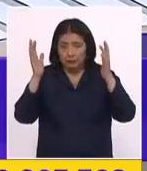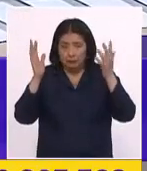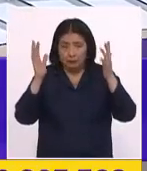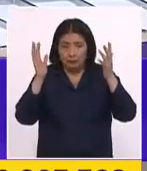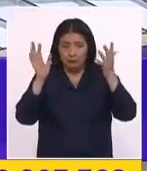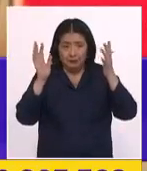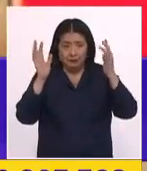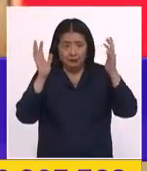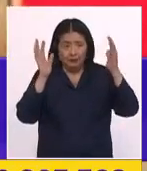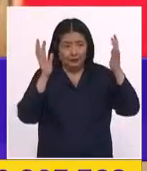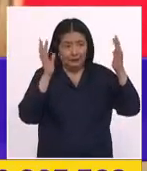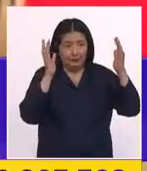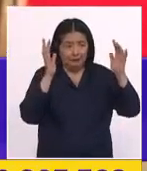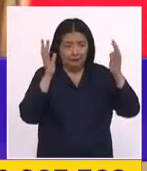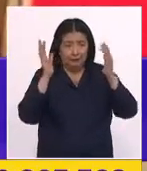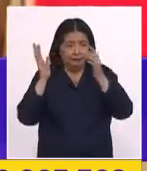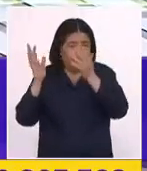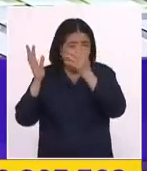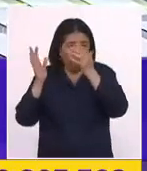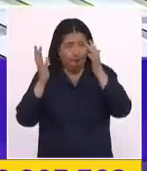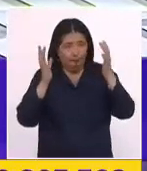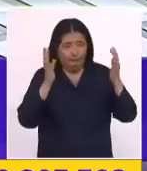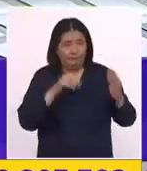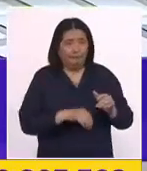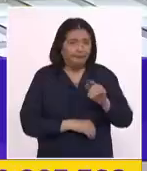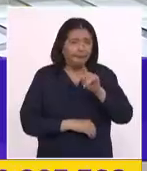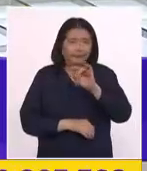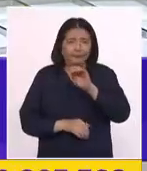para Kimberly, aplausos chicos para ella y